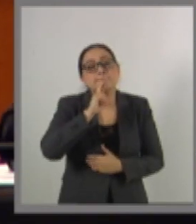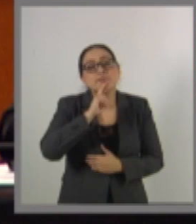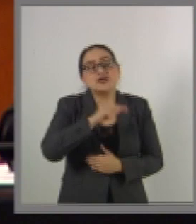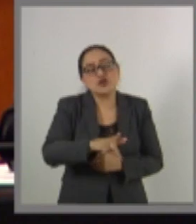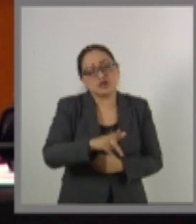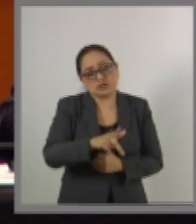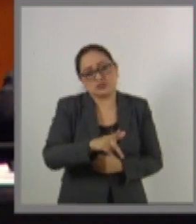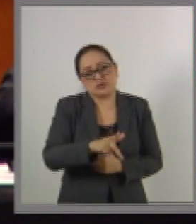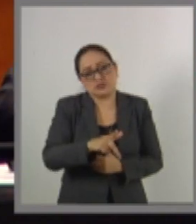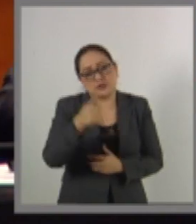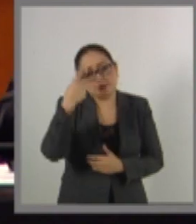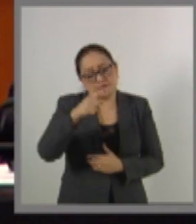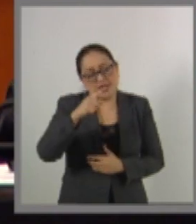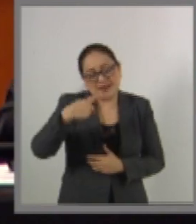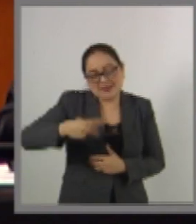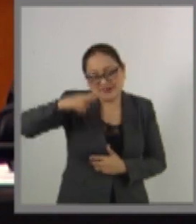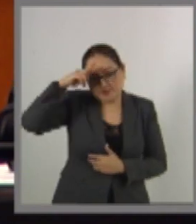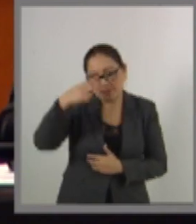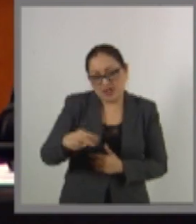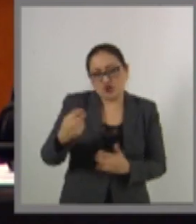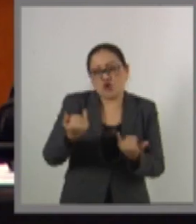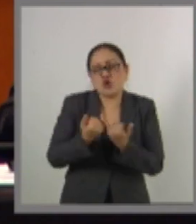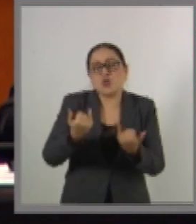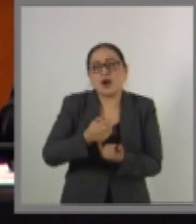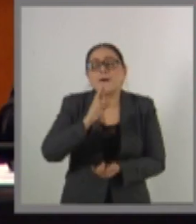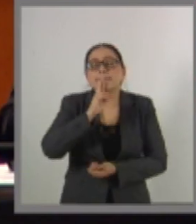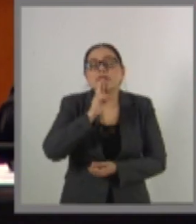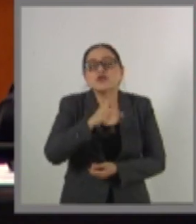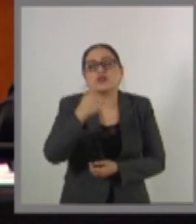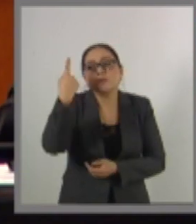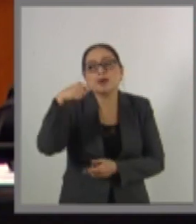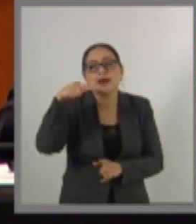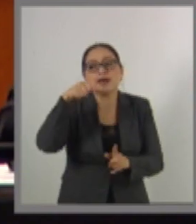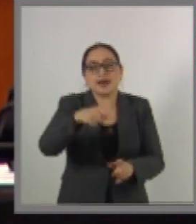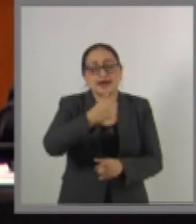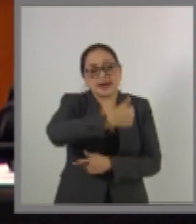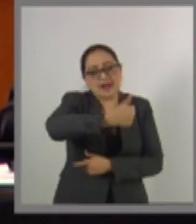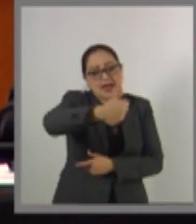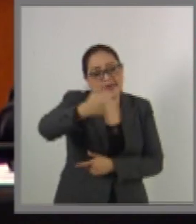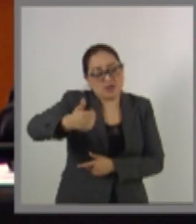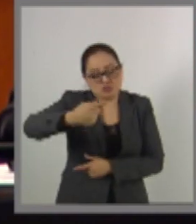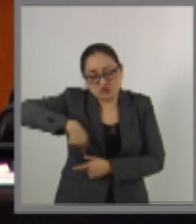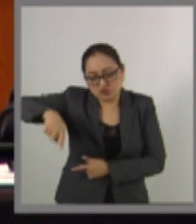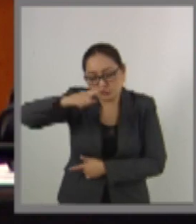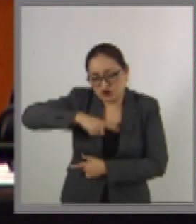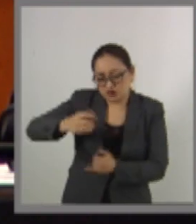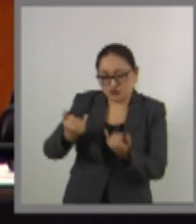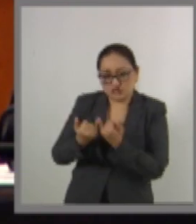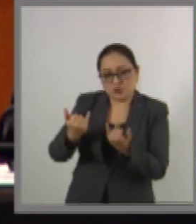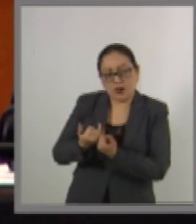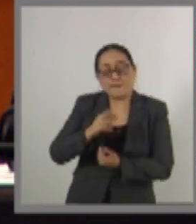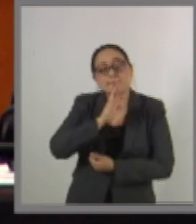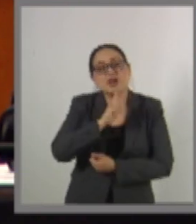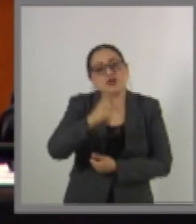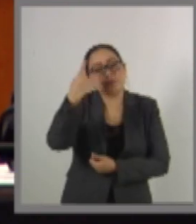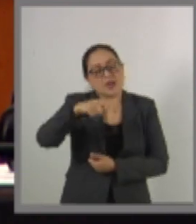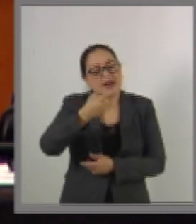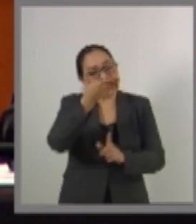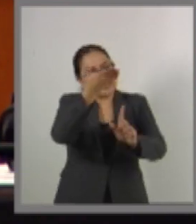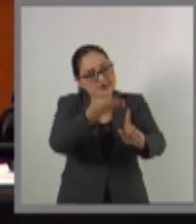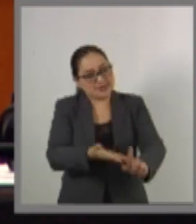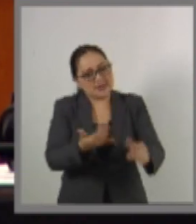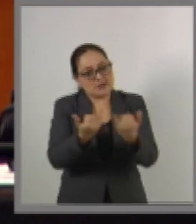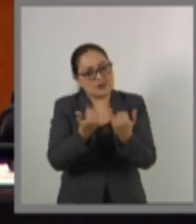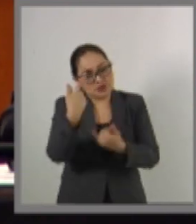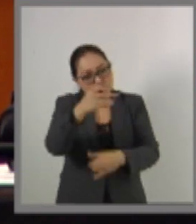sea lo mejor para nuestro país, pero también que sea lo mejor para cada uno de nosotros y que sea lo mejor para ti y